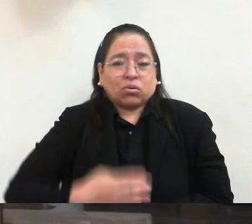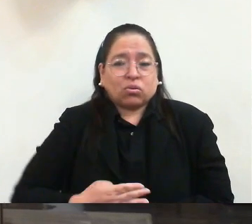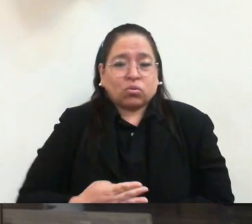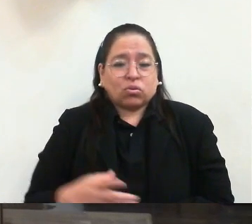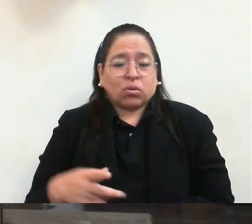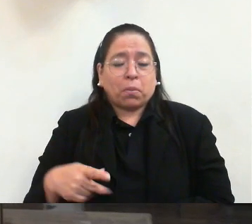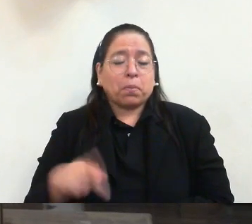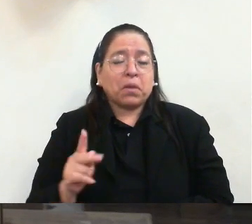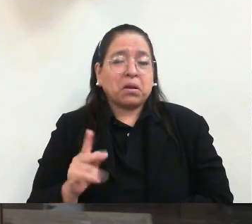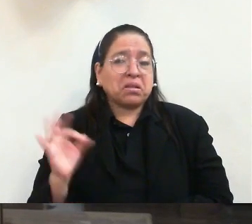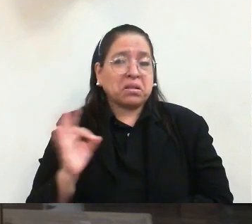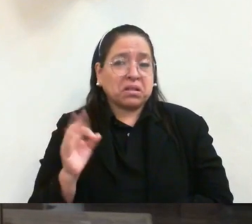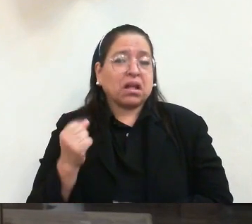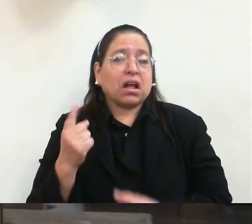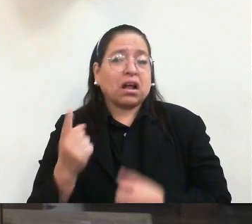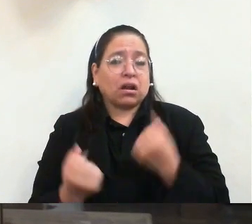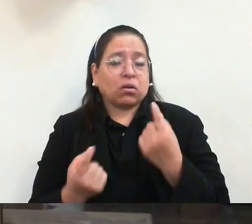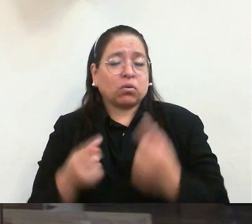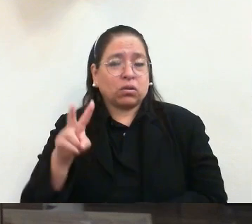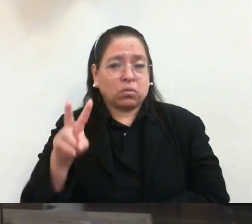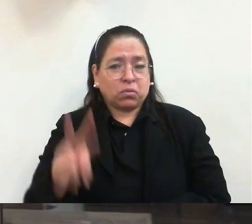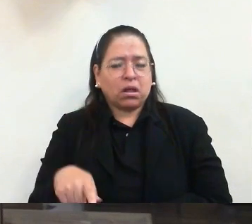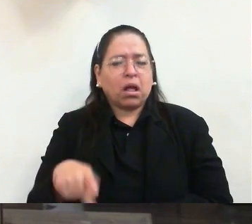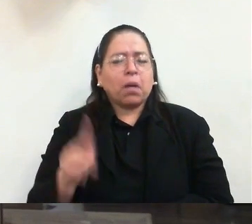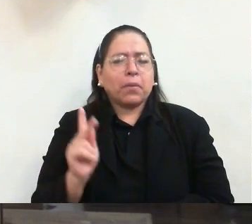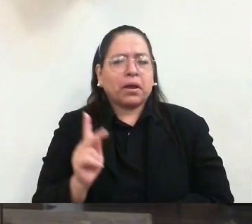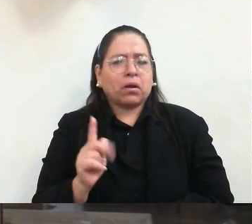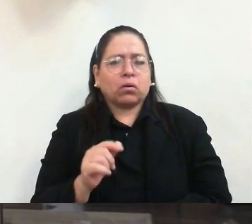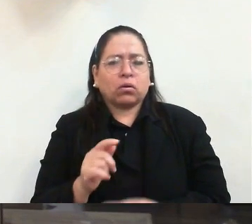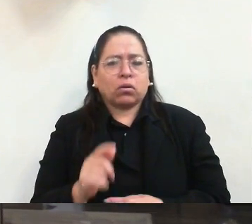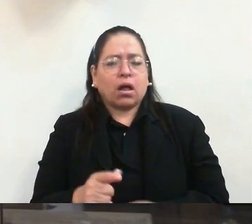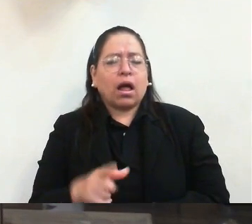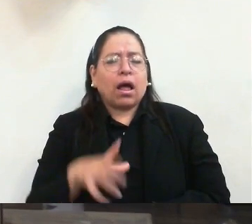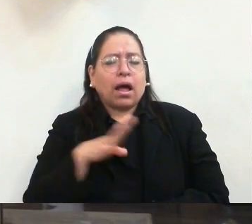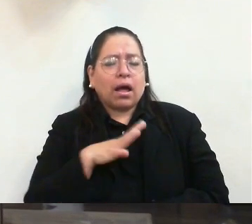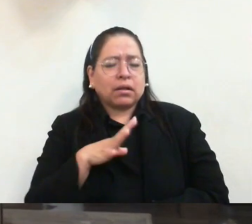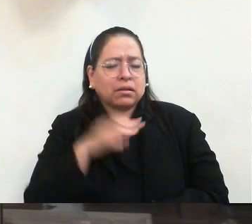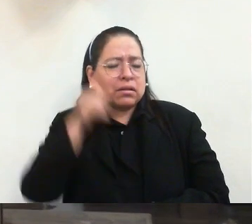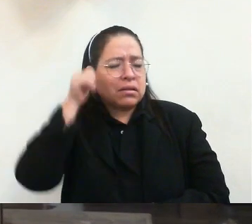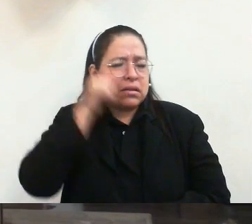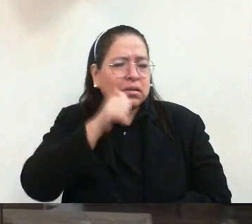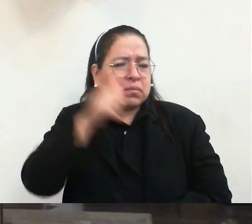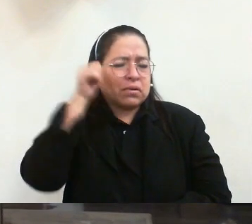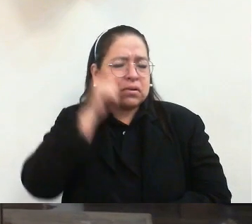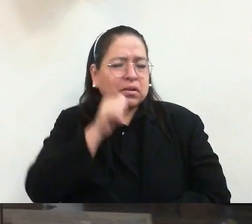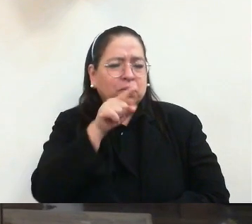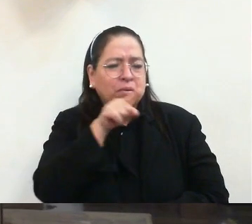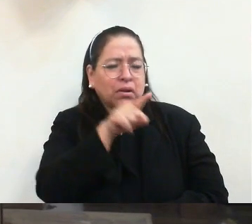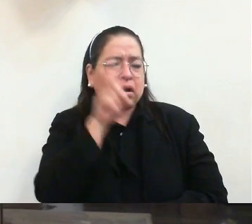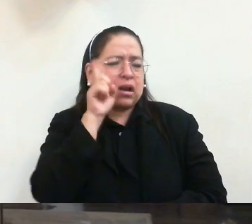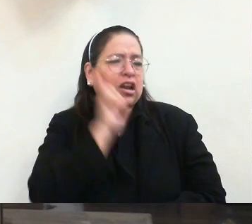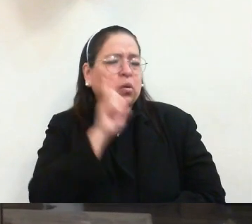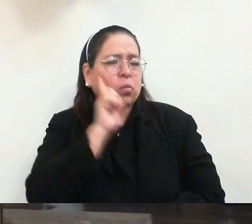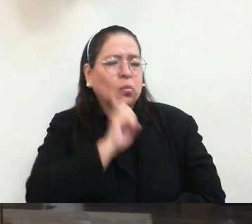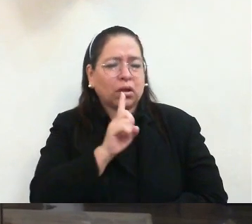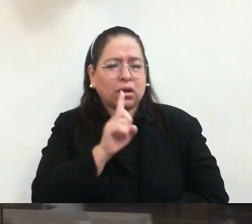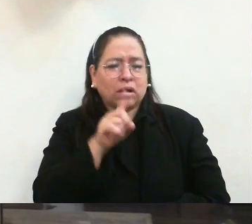cualquier modo la mujer tiene que ser respetada estimada